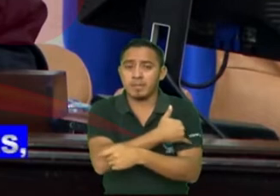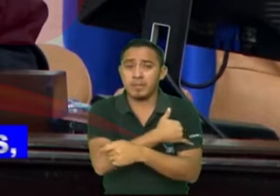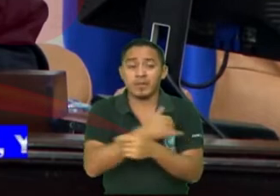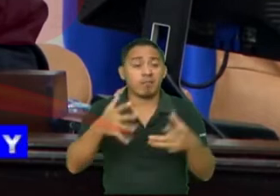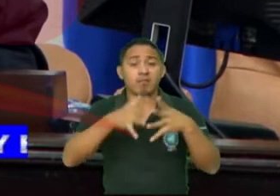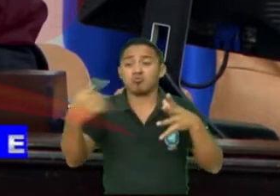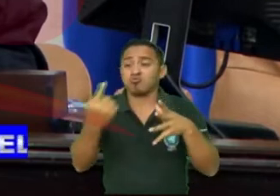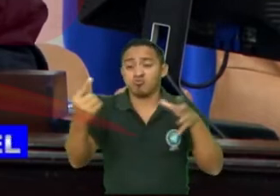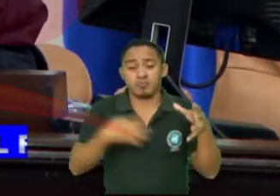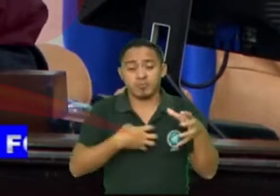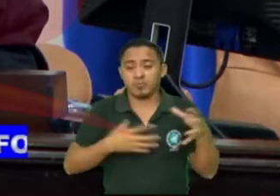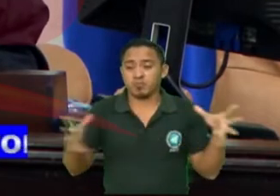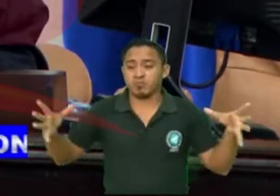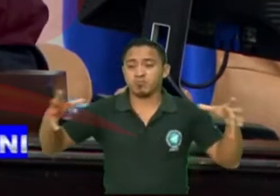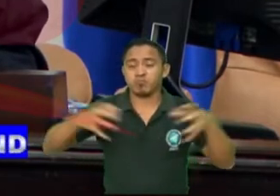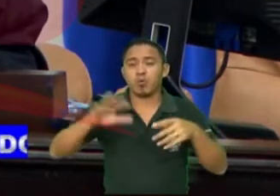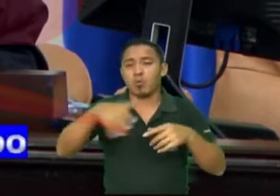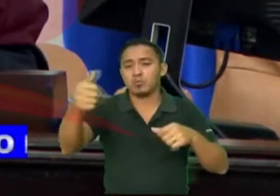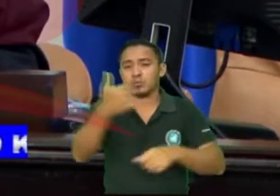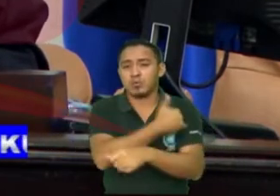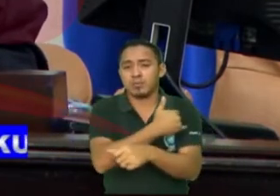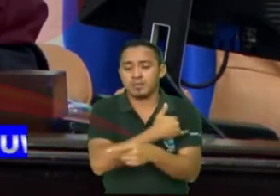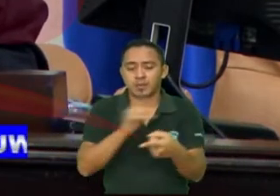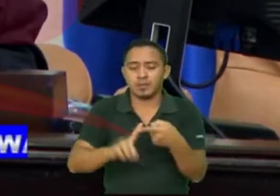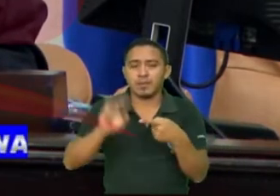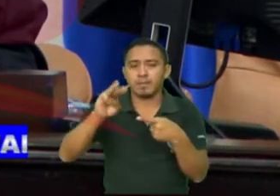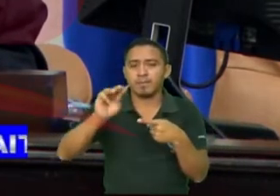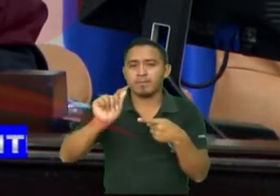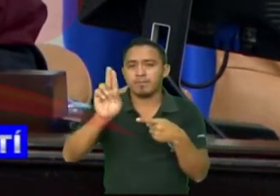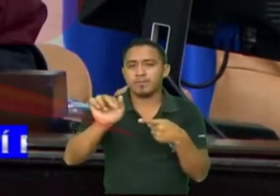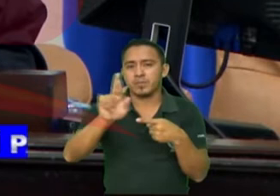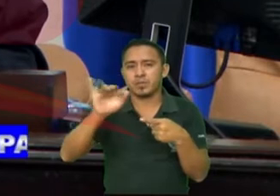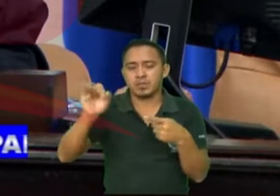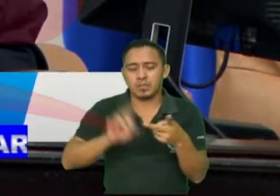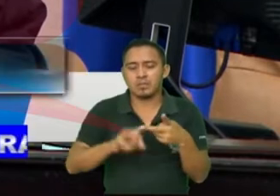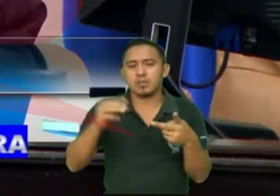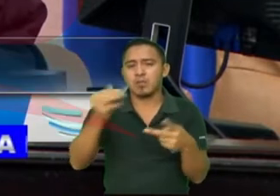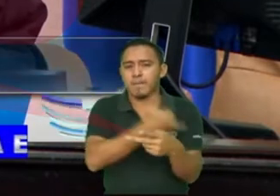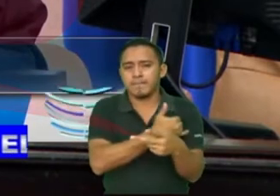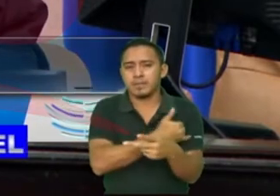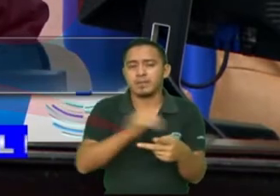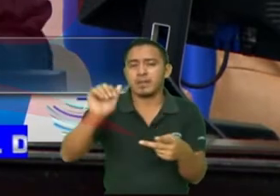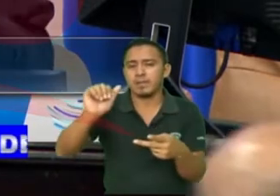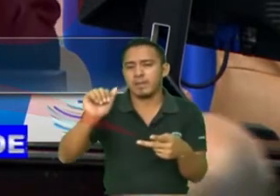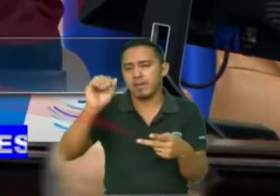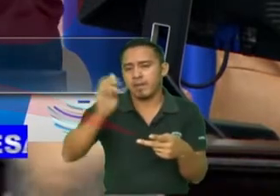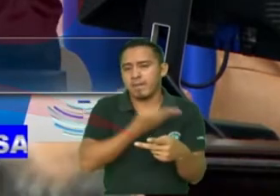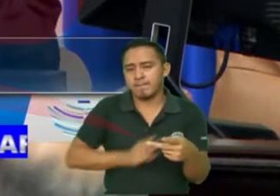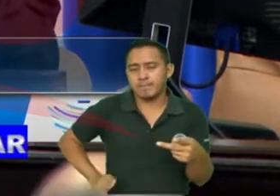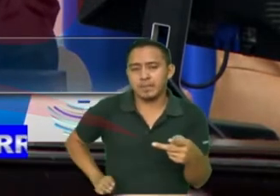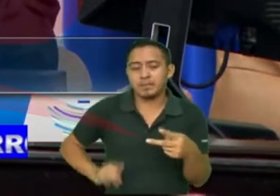departamental que vendría a reemplazar los hospitales Mauricio Abdalá y España, con las características de un